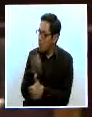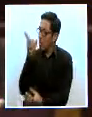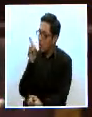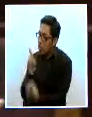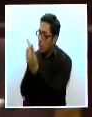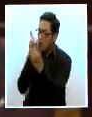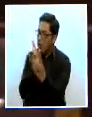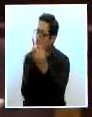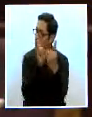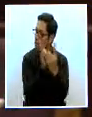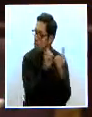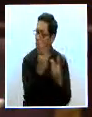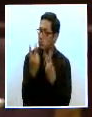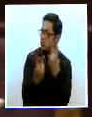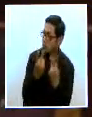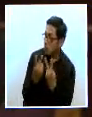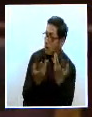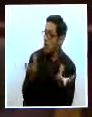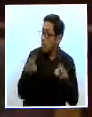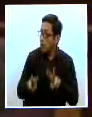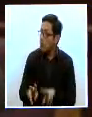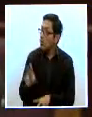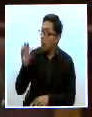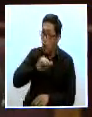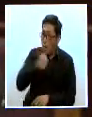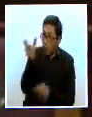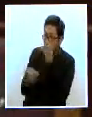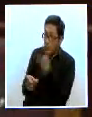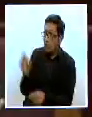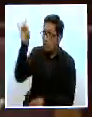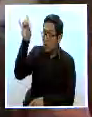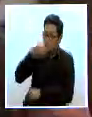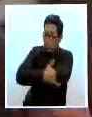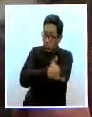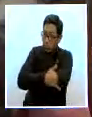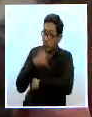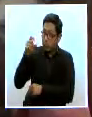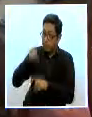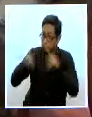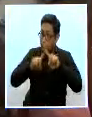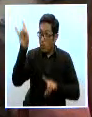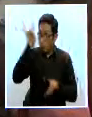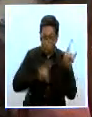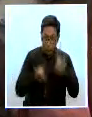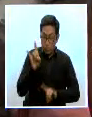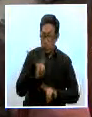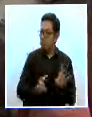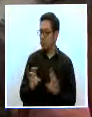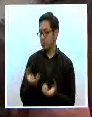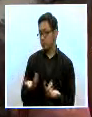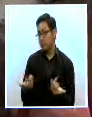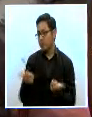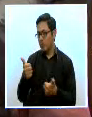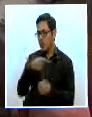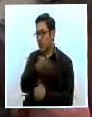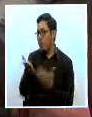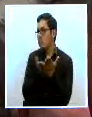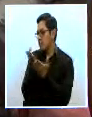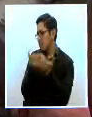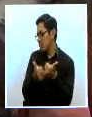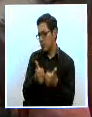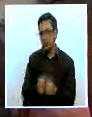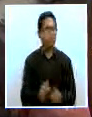visitante tanto nacional como extranjero pero a través de verdaderos taxistas Pero qué pasa con el tema de la piratería por ejemplo de